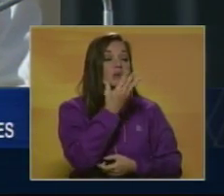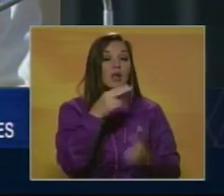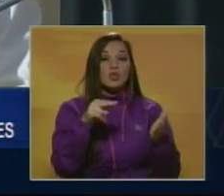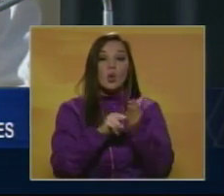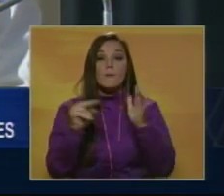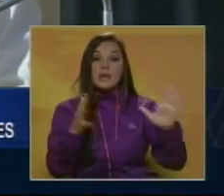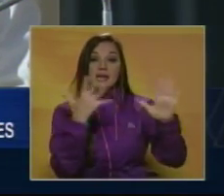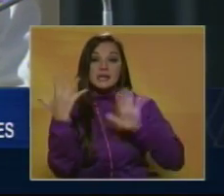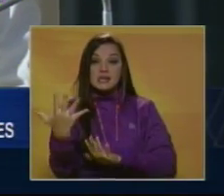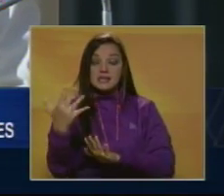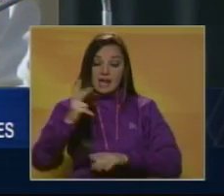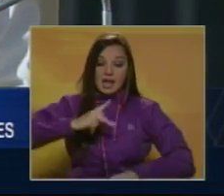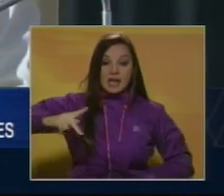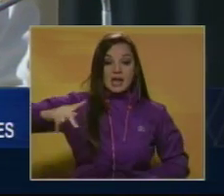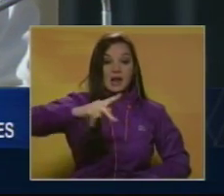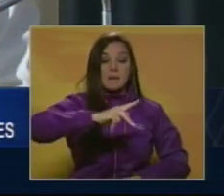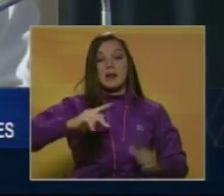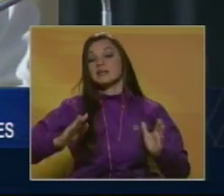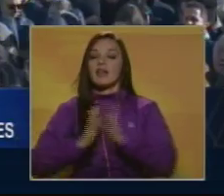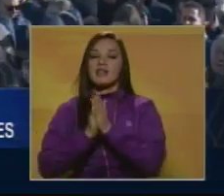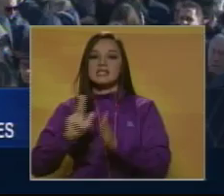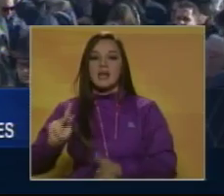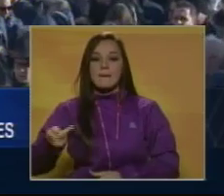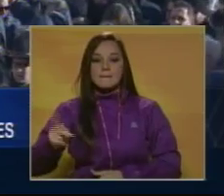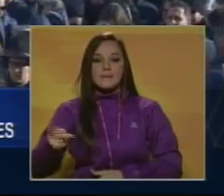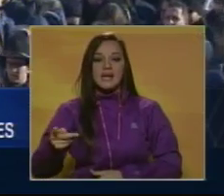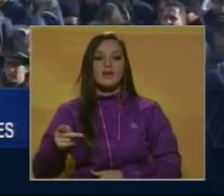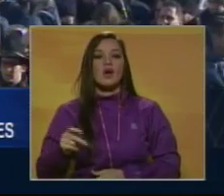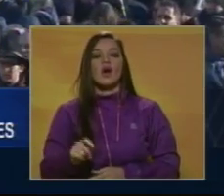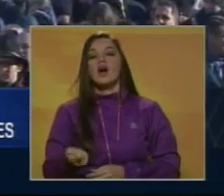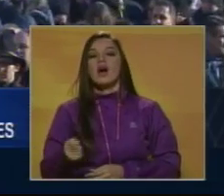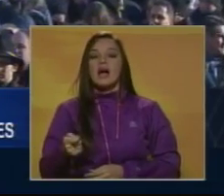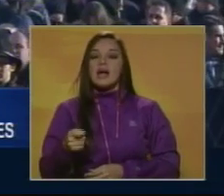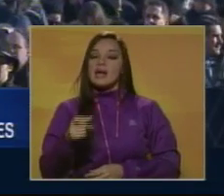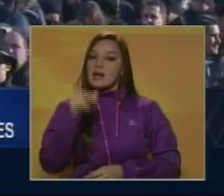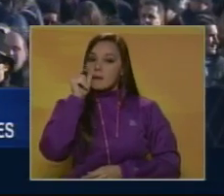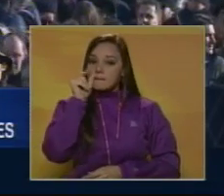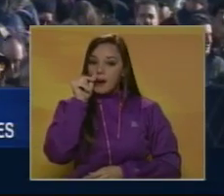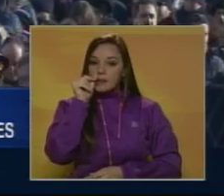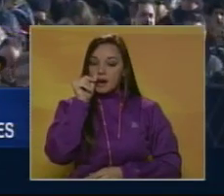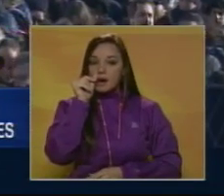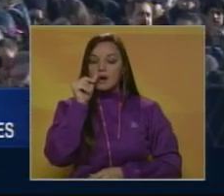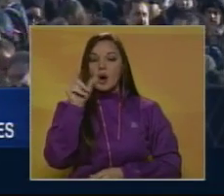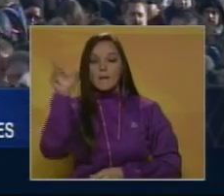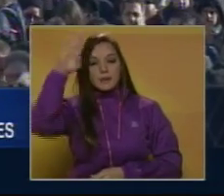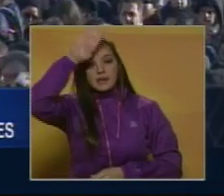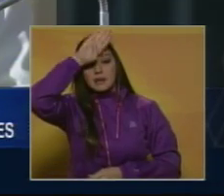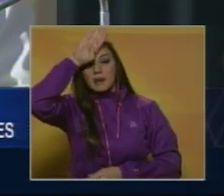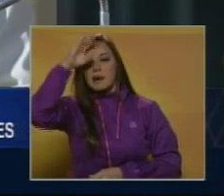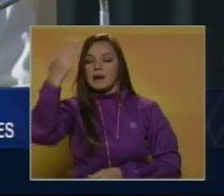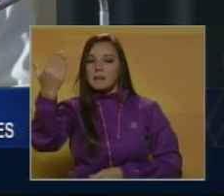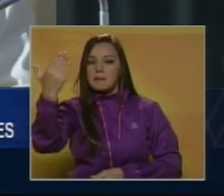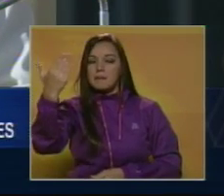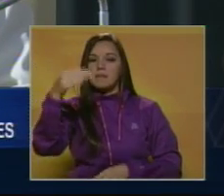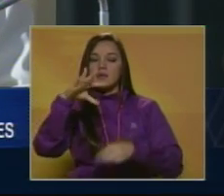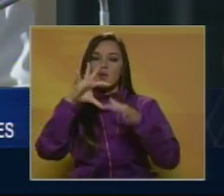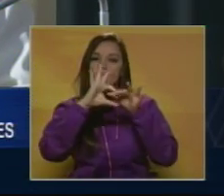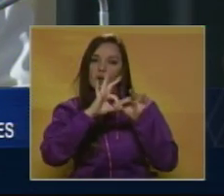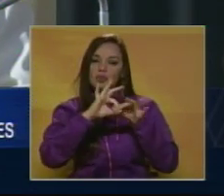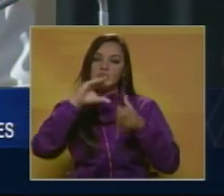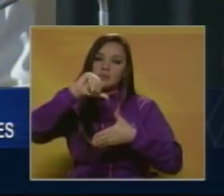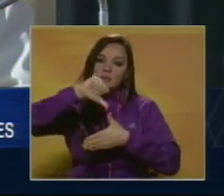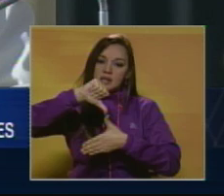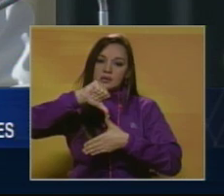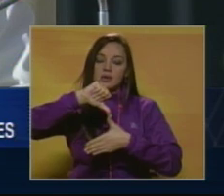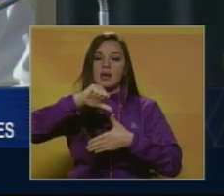2015 realizada en la Plaza San Pedro en Roma, el Papa Francisco pidió por las víctimas de las inundaciones en Sudamérica y deseó a todo el mundo